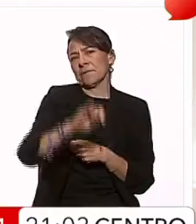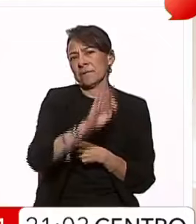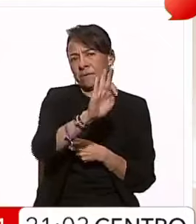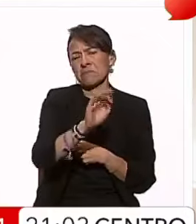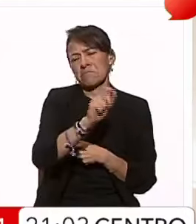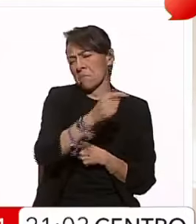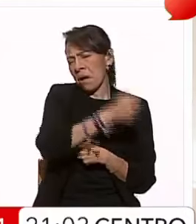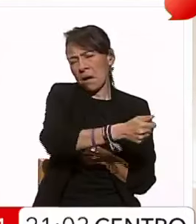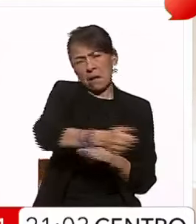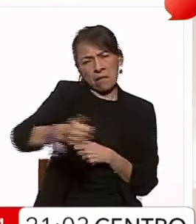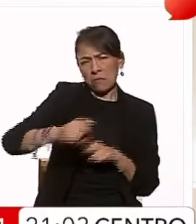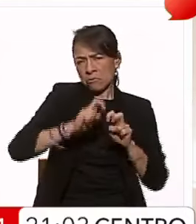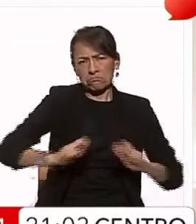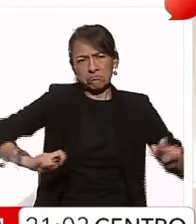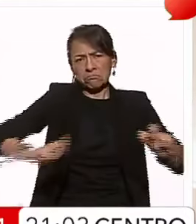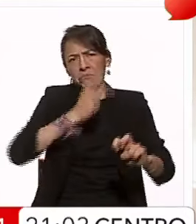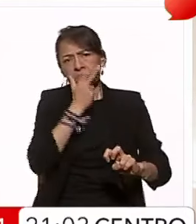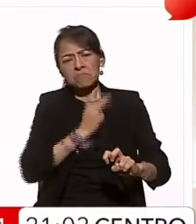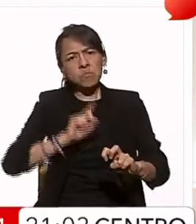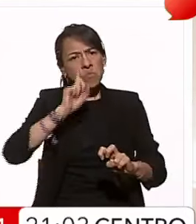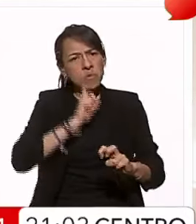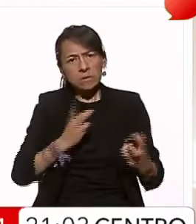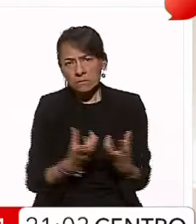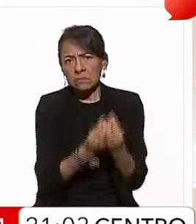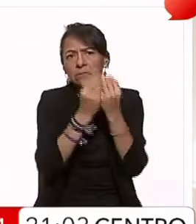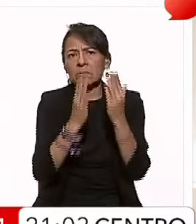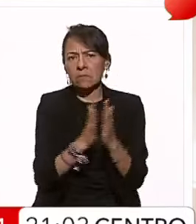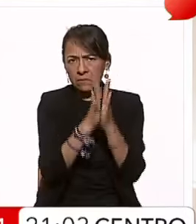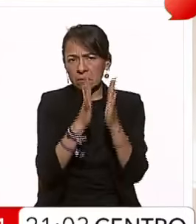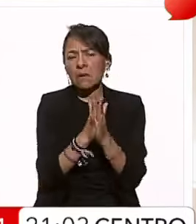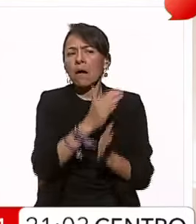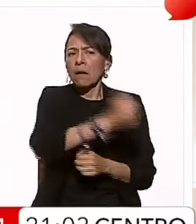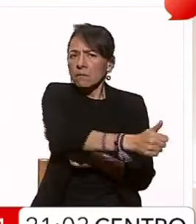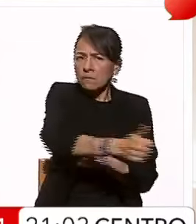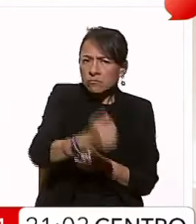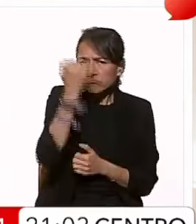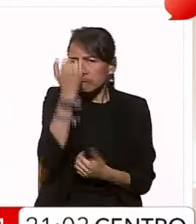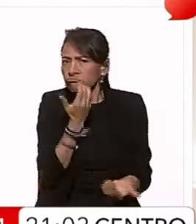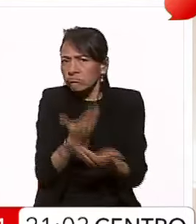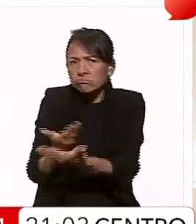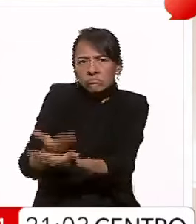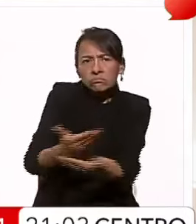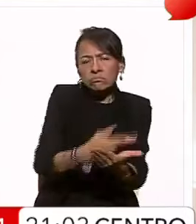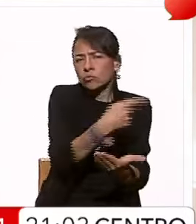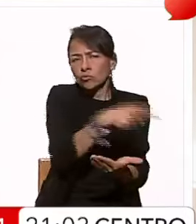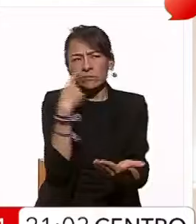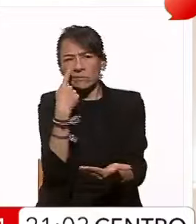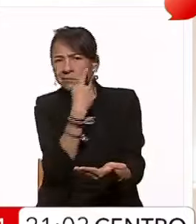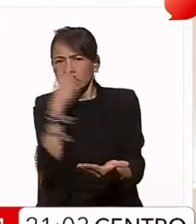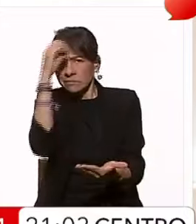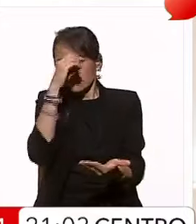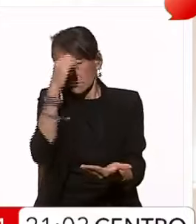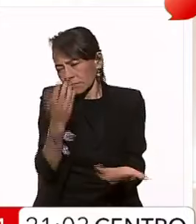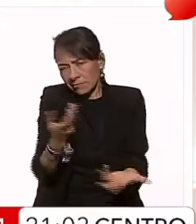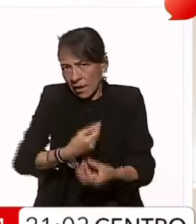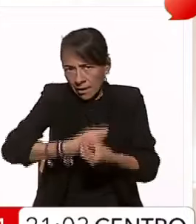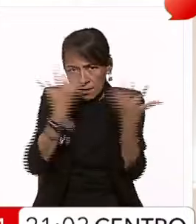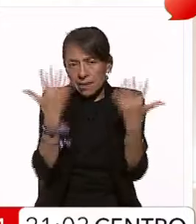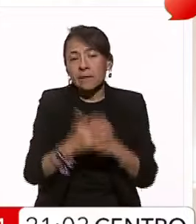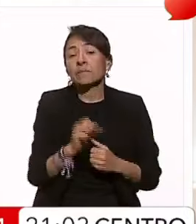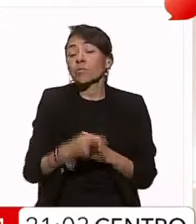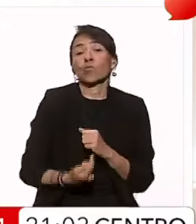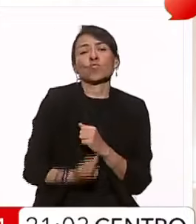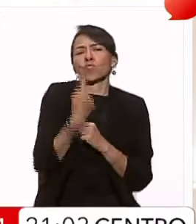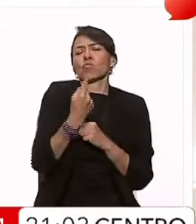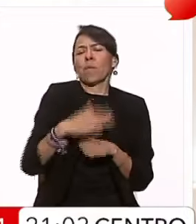cada uno de las y los participantes puso sobre la mesa sus puntos de vista como era de esperarse uno de los aspectos que mayor